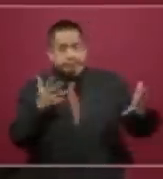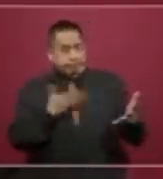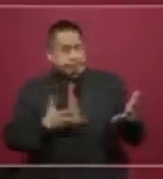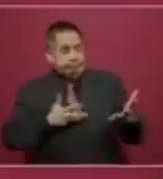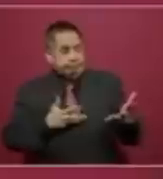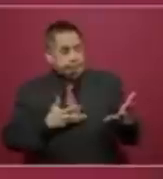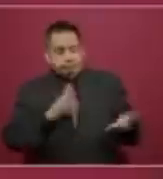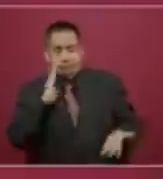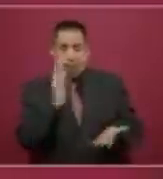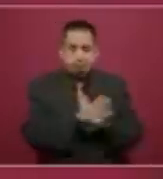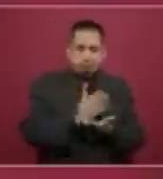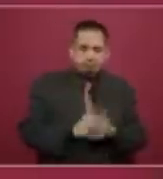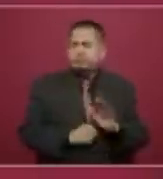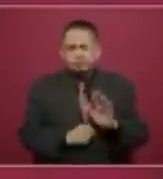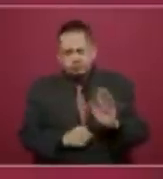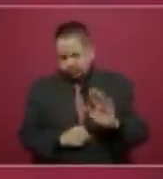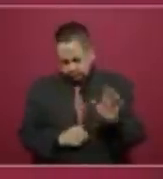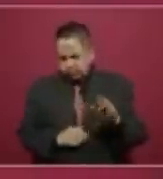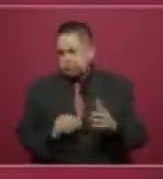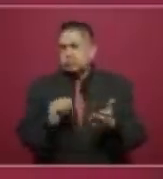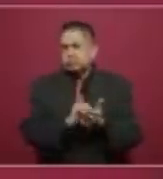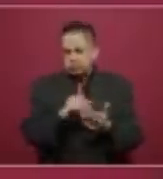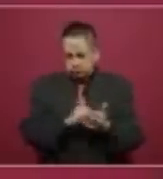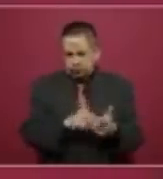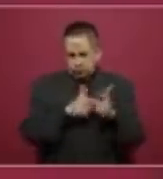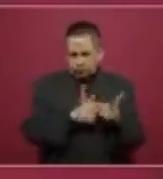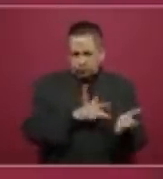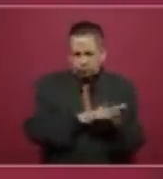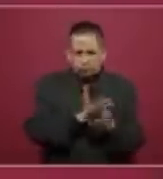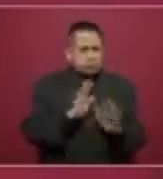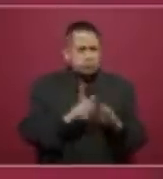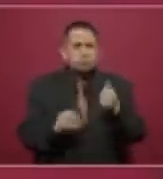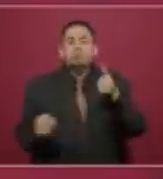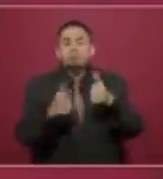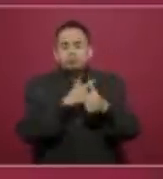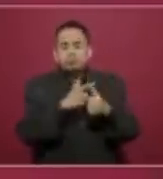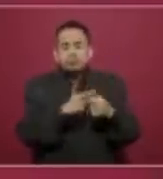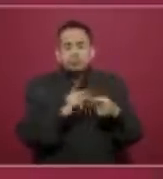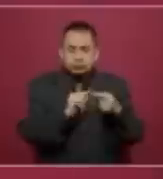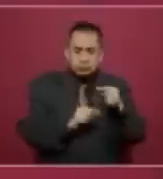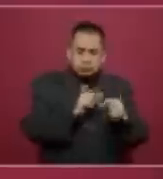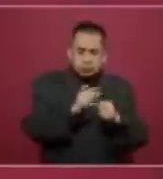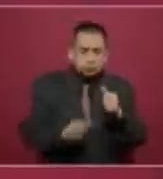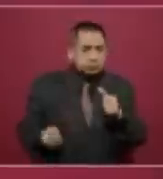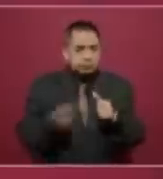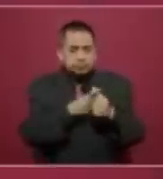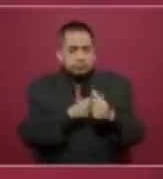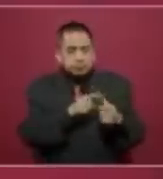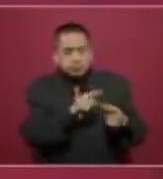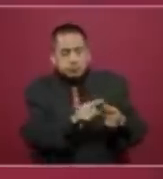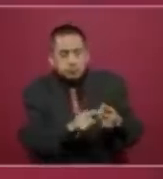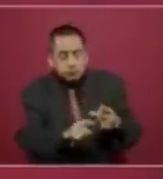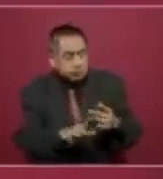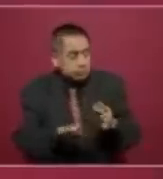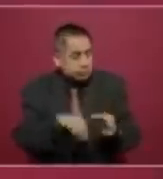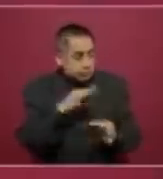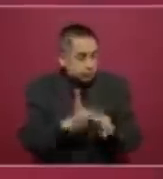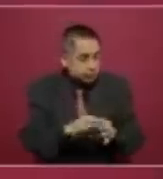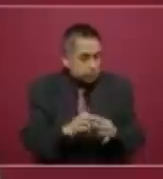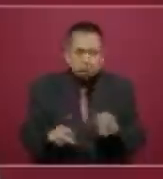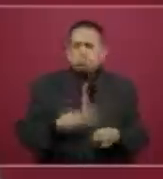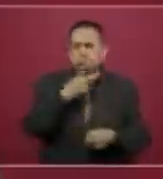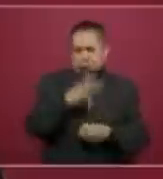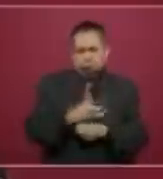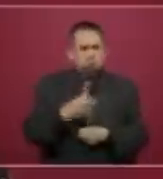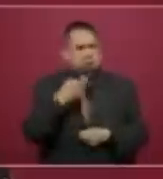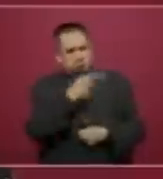a productores medianos y grandes, nada más que vamos a empezar con los pequeños, con los de